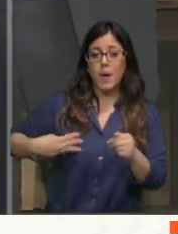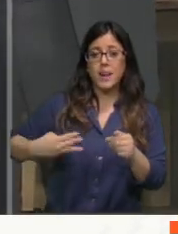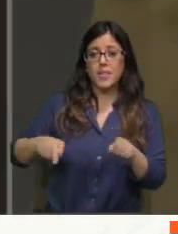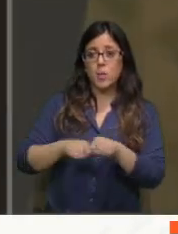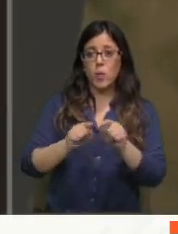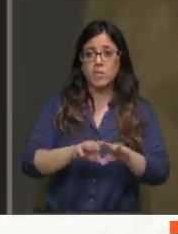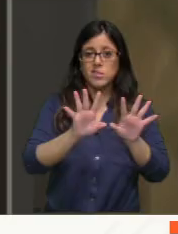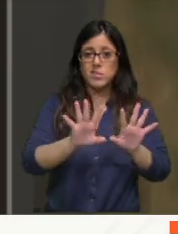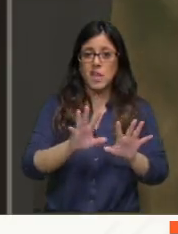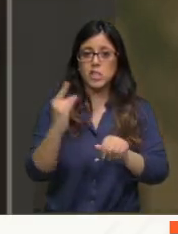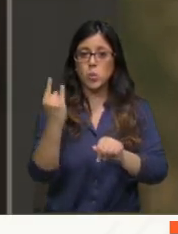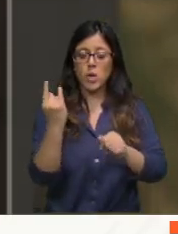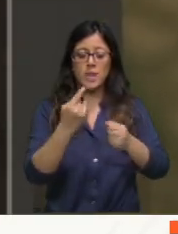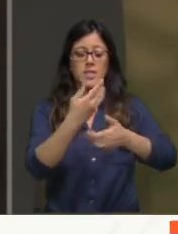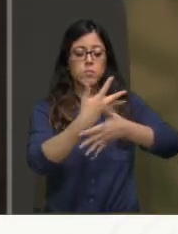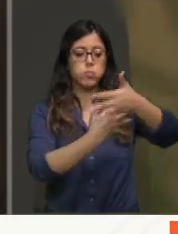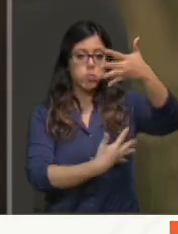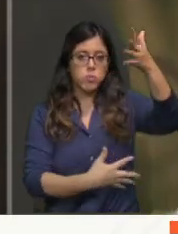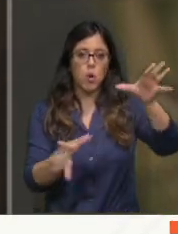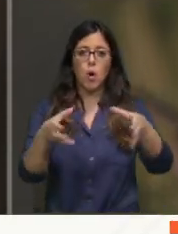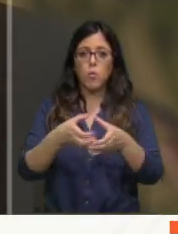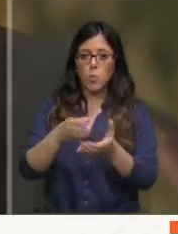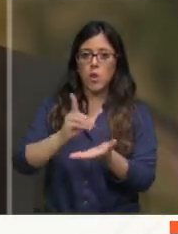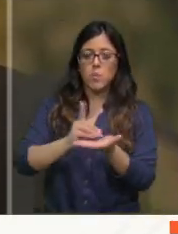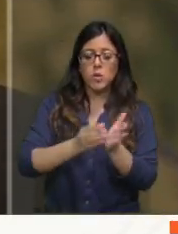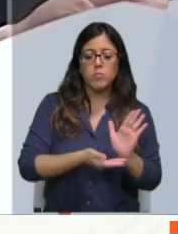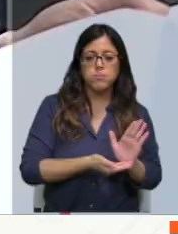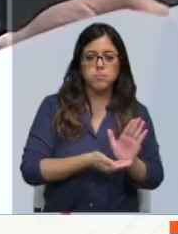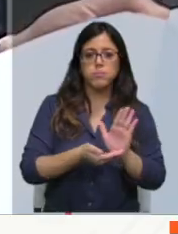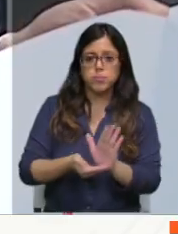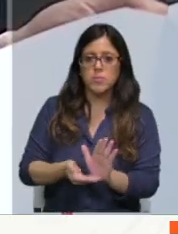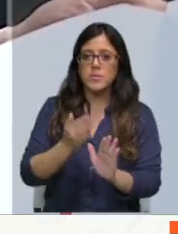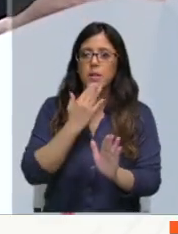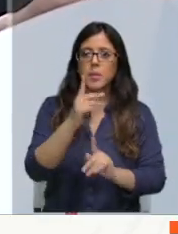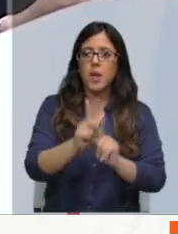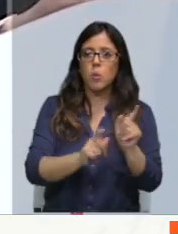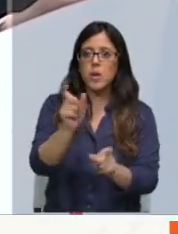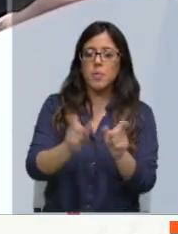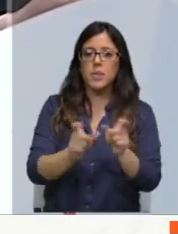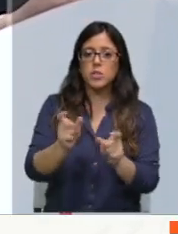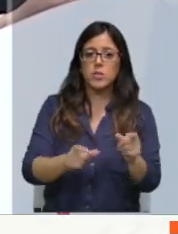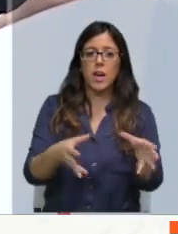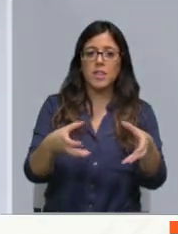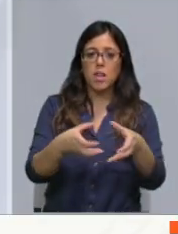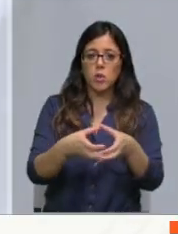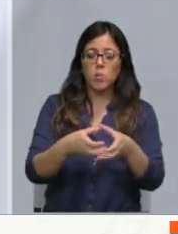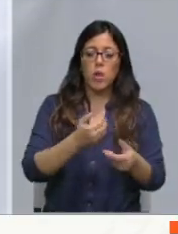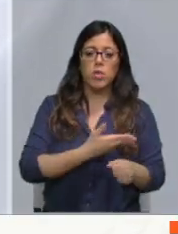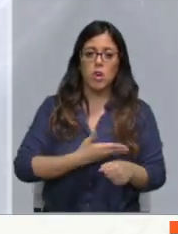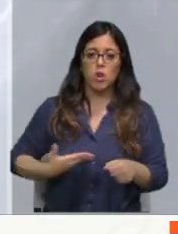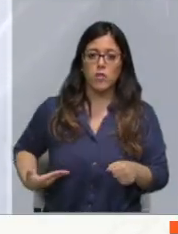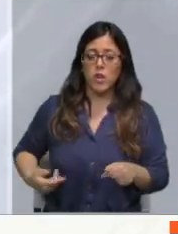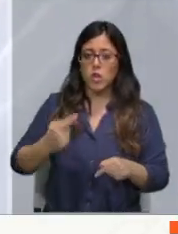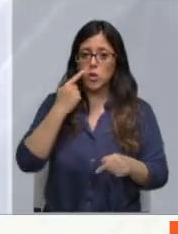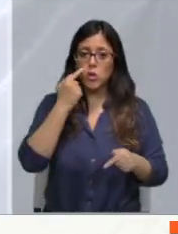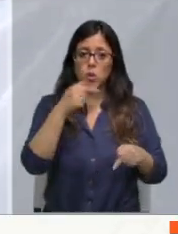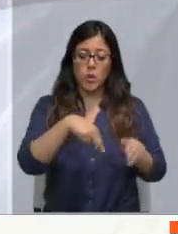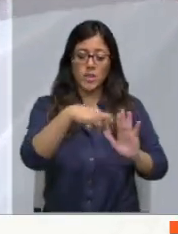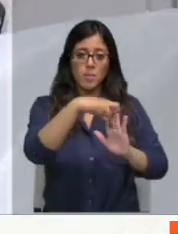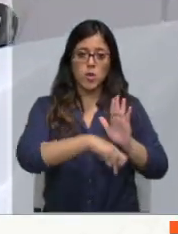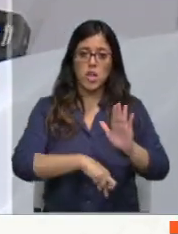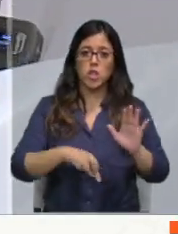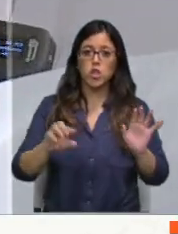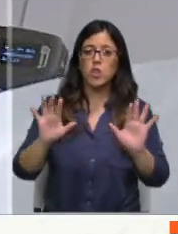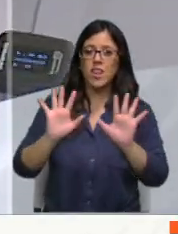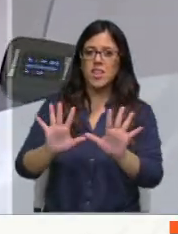urgencias presentado por un grupo de diputados incluidos algunos integrantes de bancadas de gobierno yo estuve un proyecto de un 10%